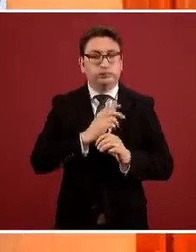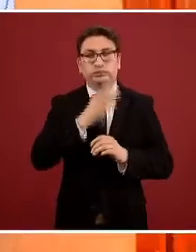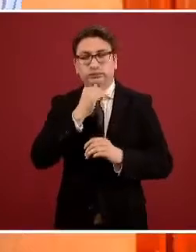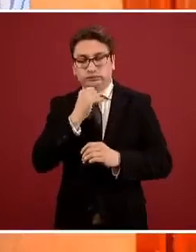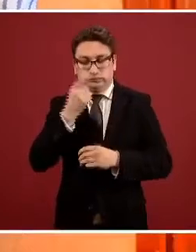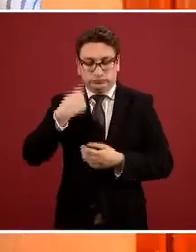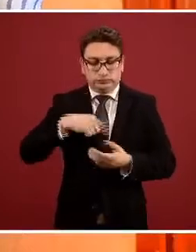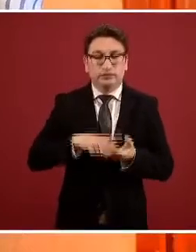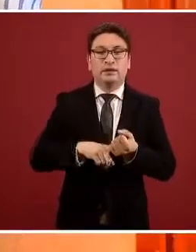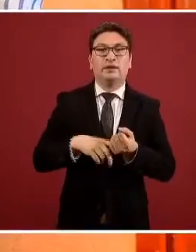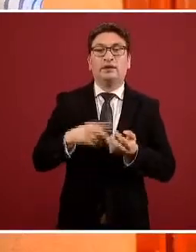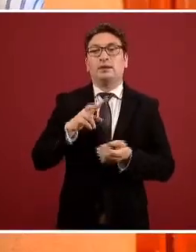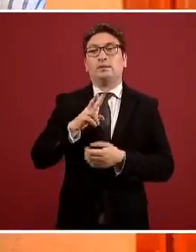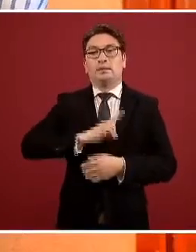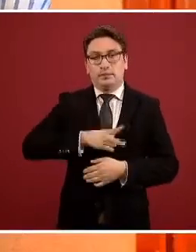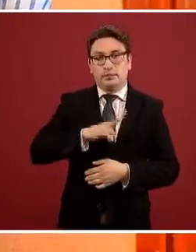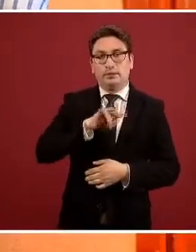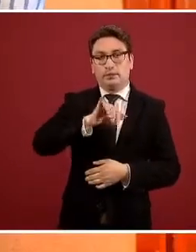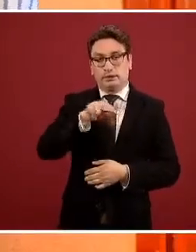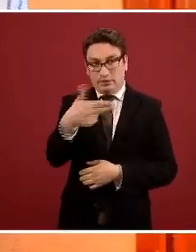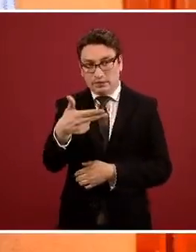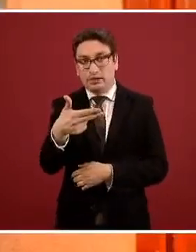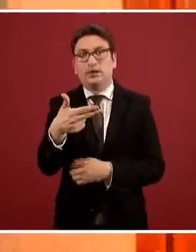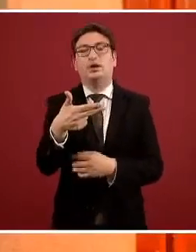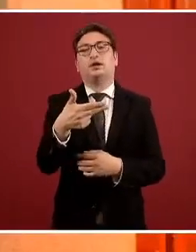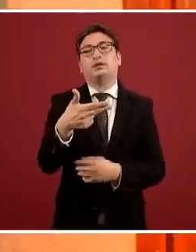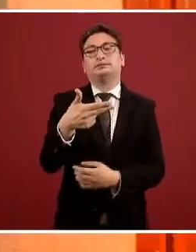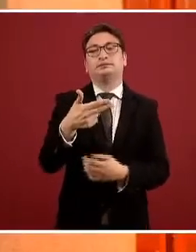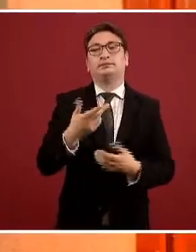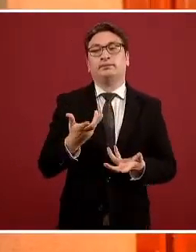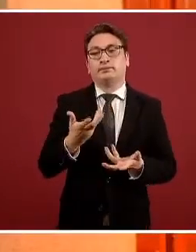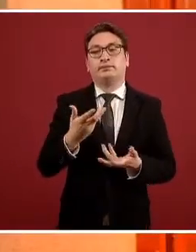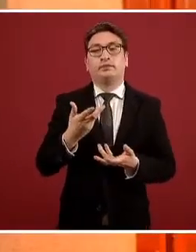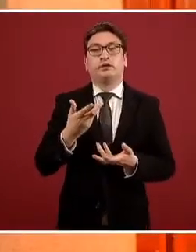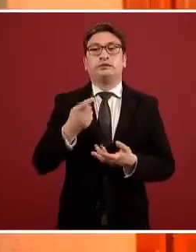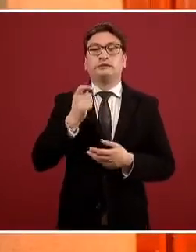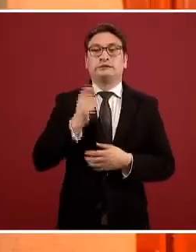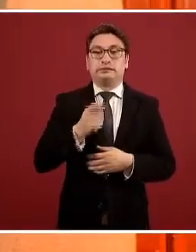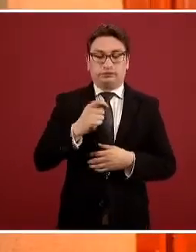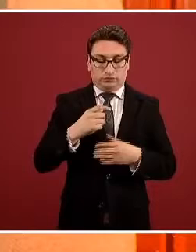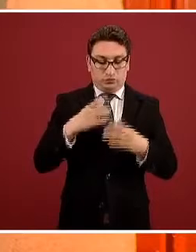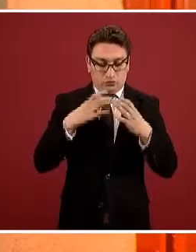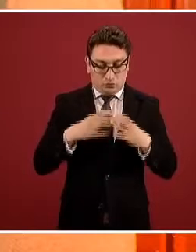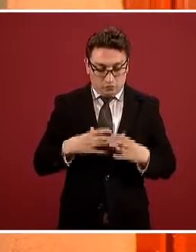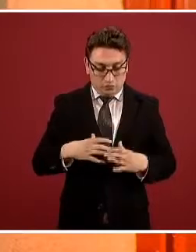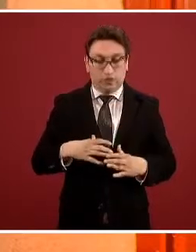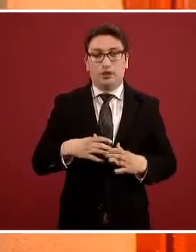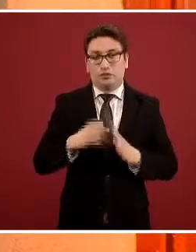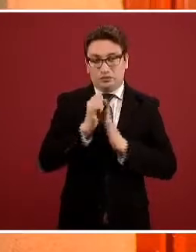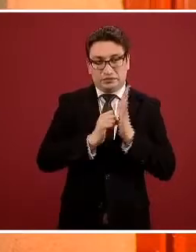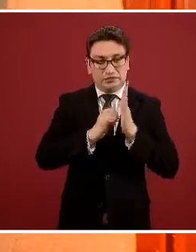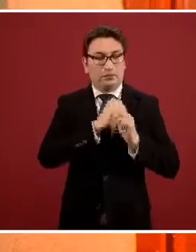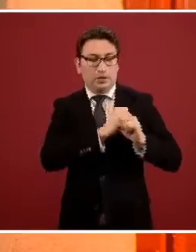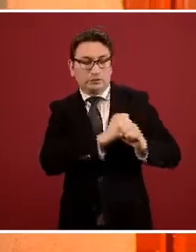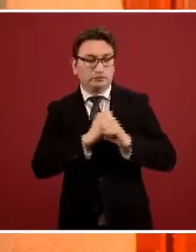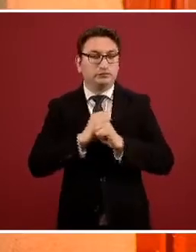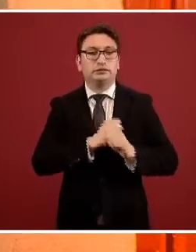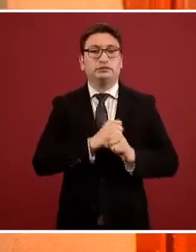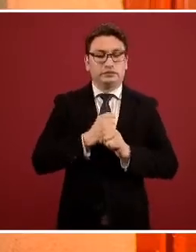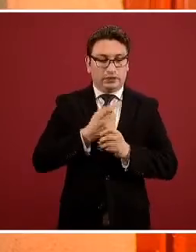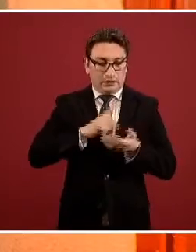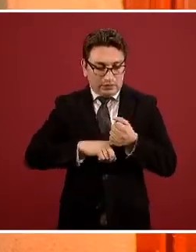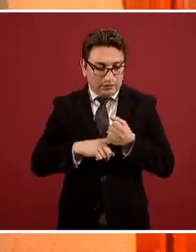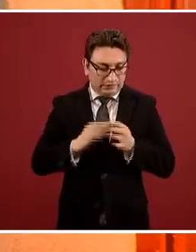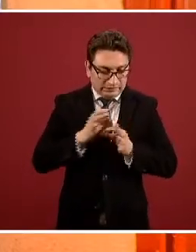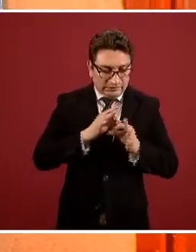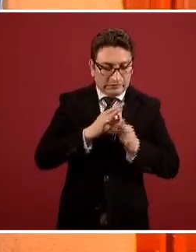decir, el virus VIH, el virus de la inmunodeficiencia humana, daña directamente el sistema inmune, en particular un grupo